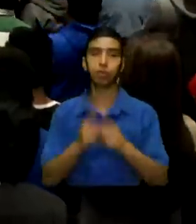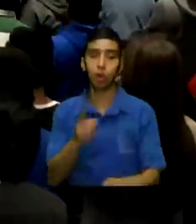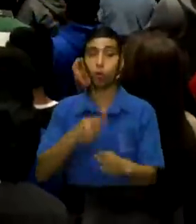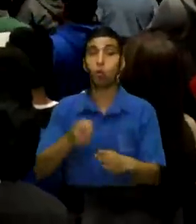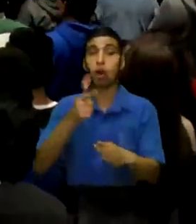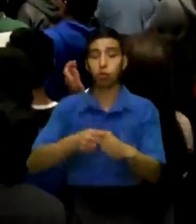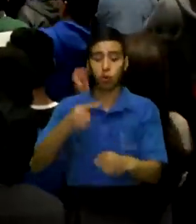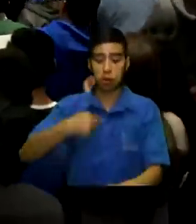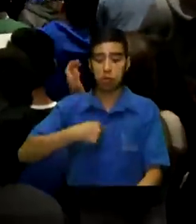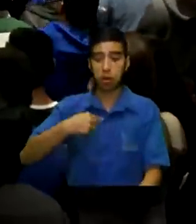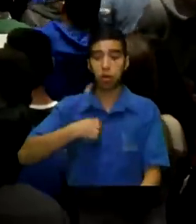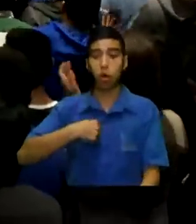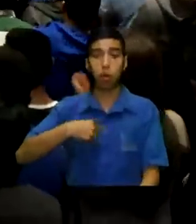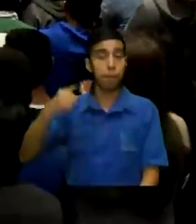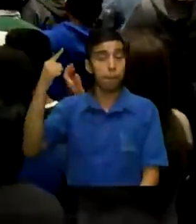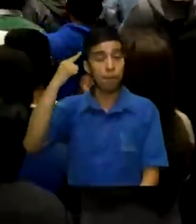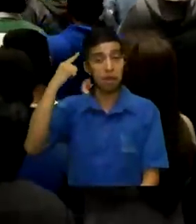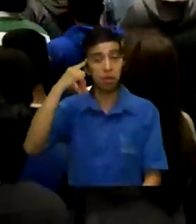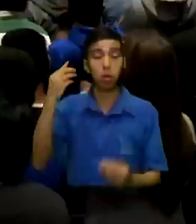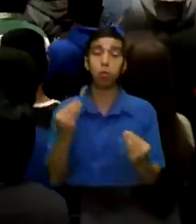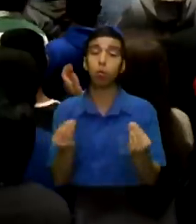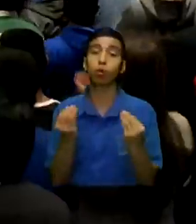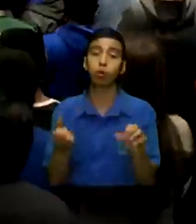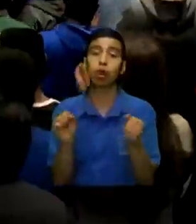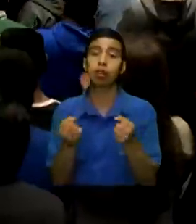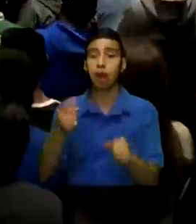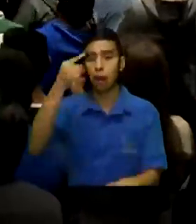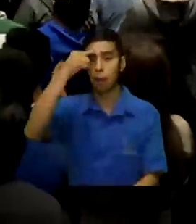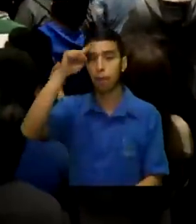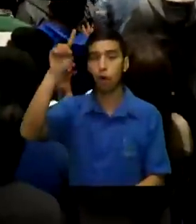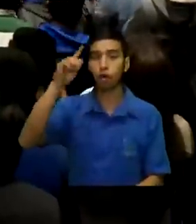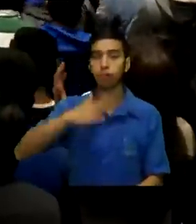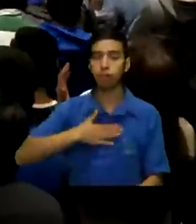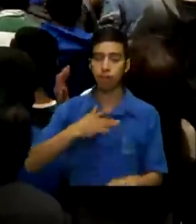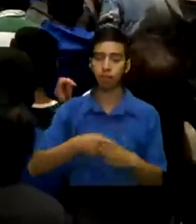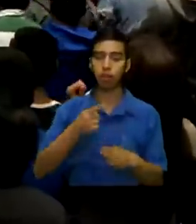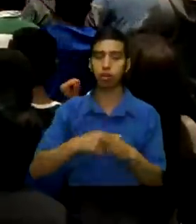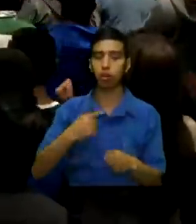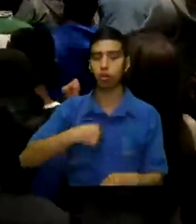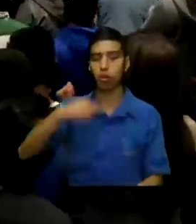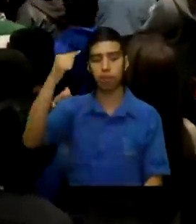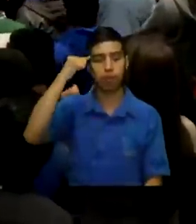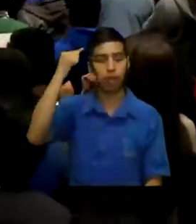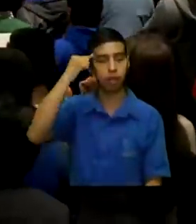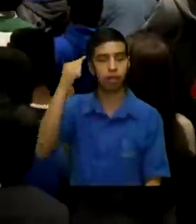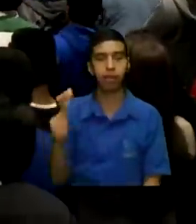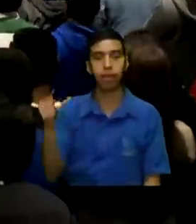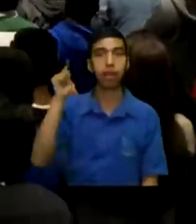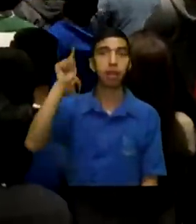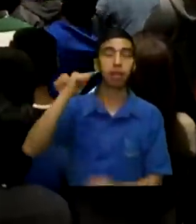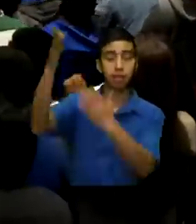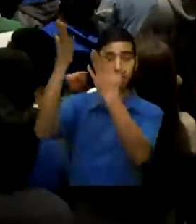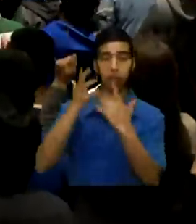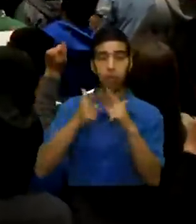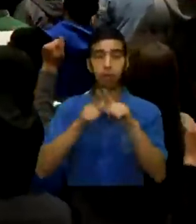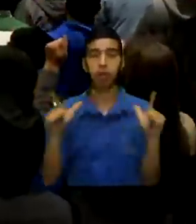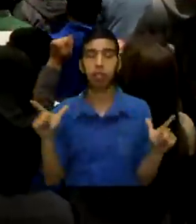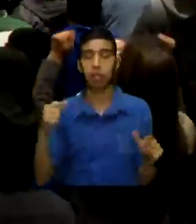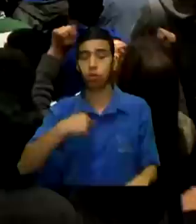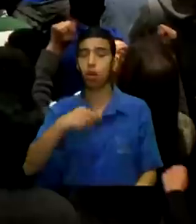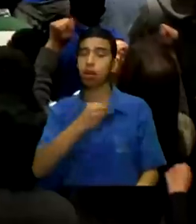Cuando pienso en lo mucho que hizo por mí, cuando pienso en el día que me libero, quiero